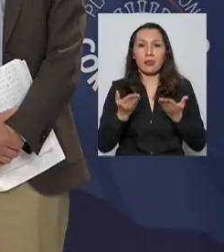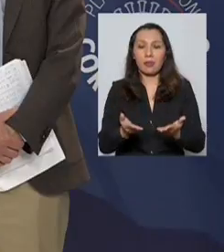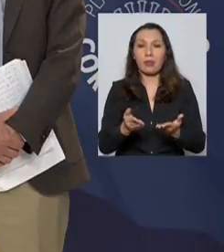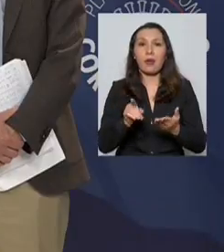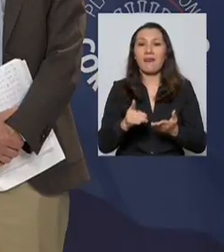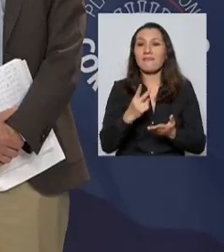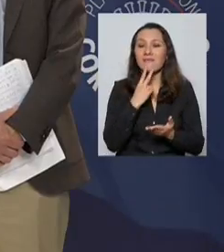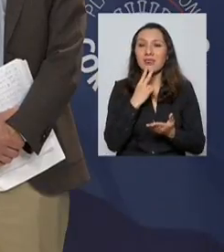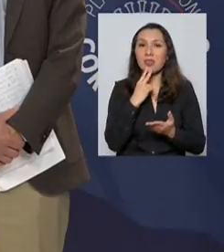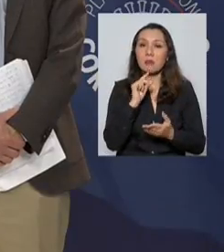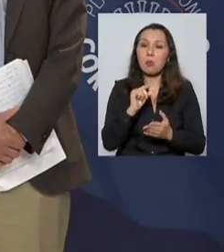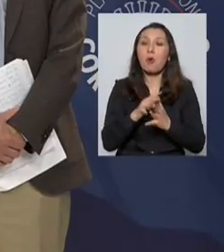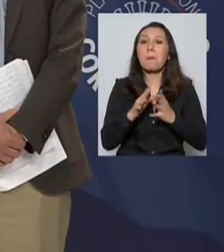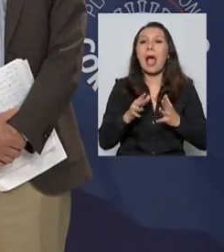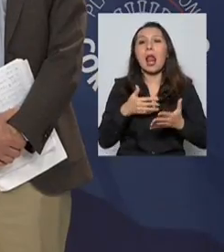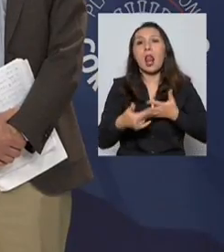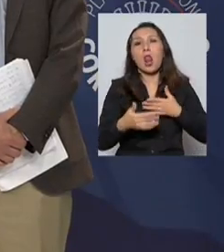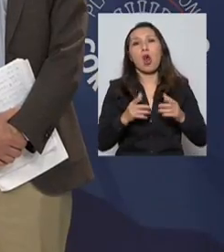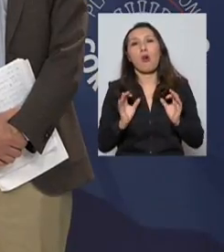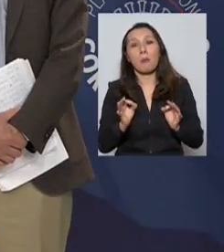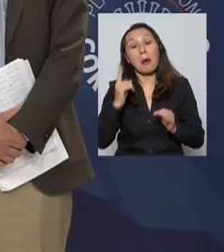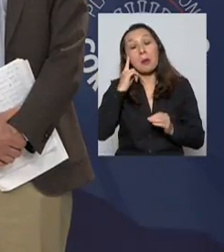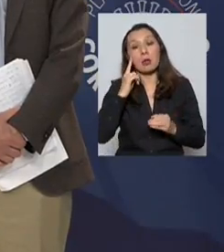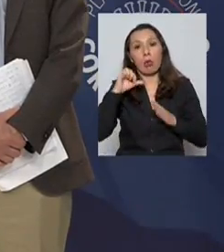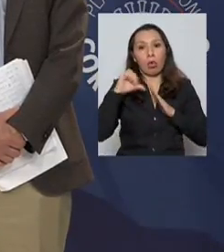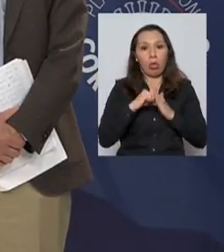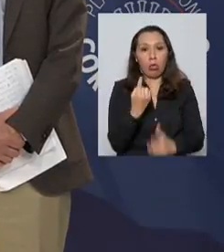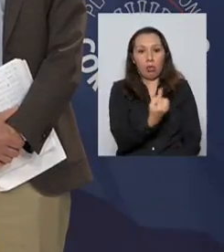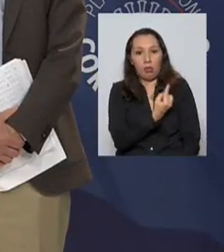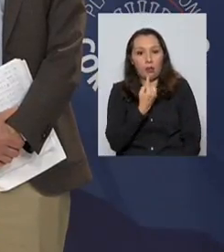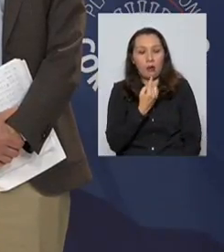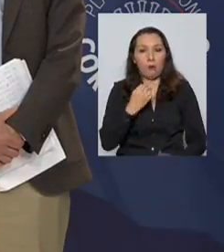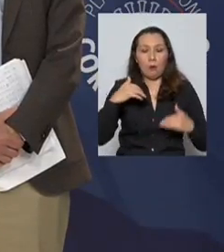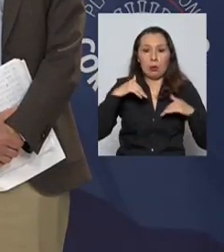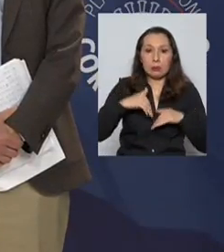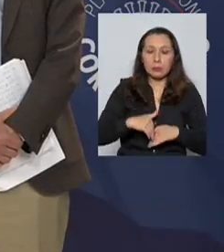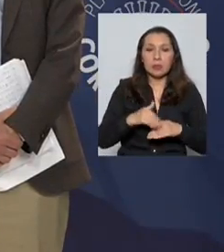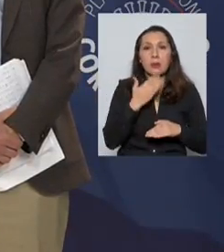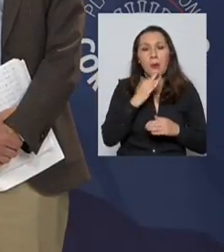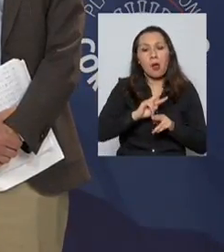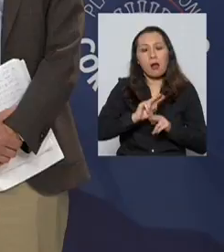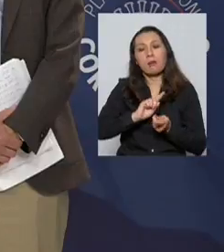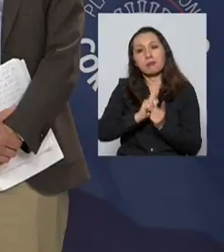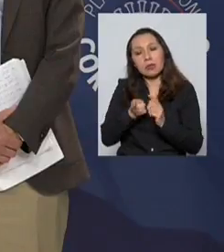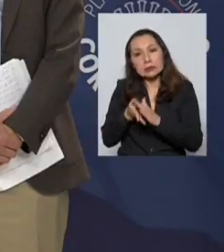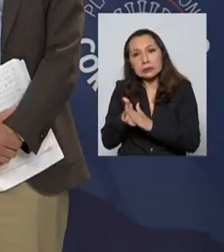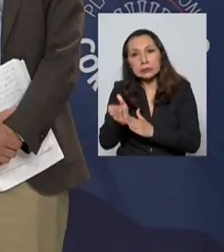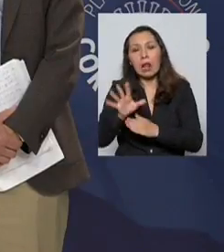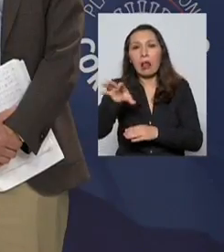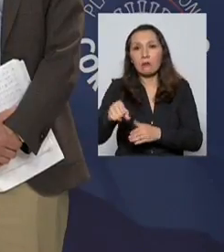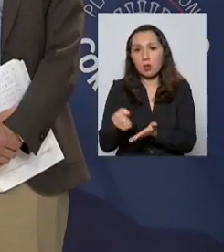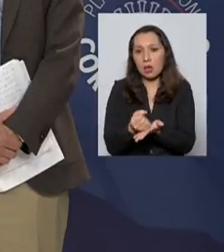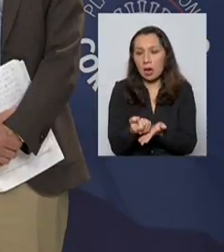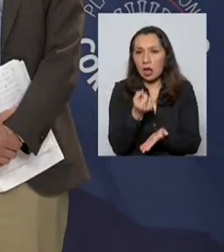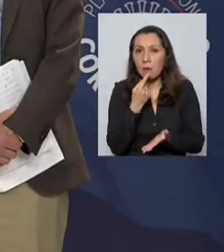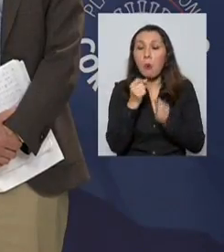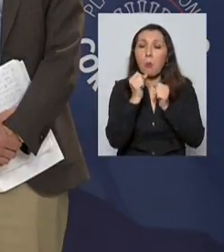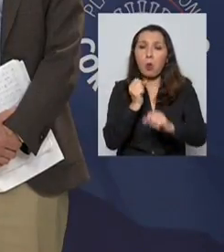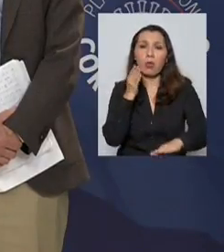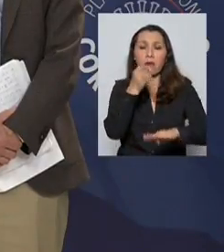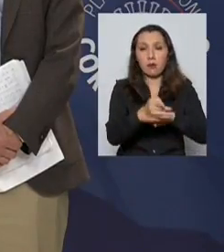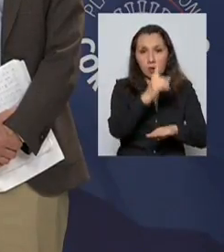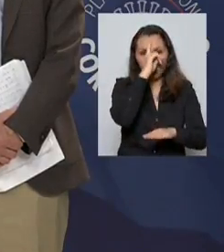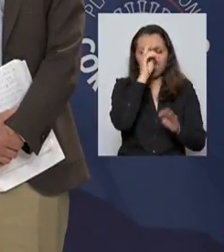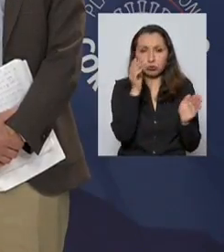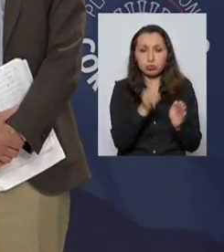una vida un poco más normal, que los saque de su soledad, de su depresión, que puedan tener sus medicamentos, que puedan ir al consultorio,